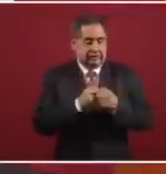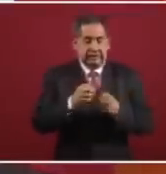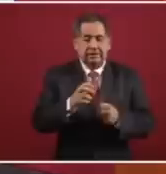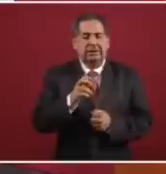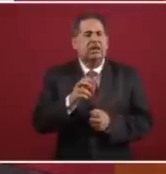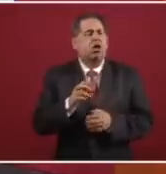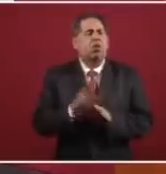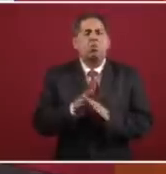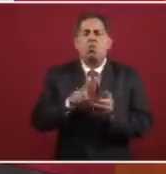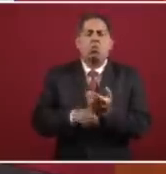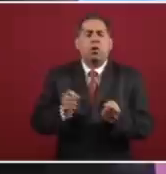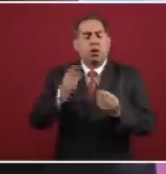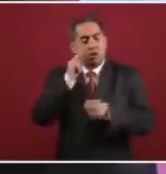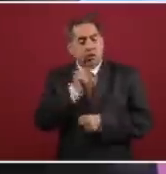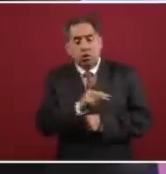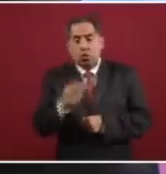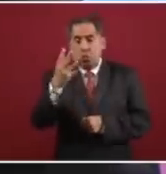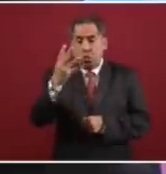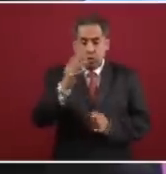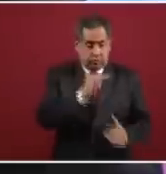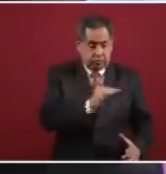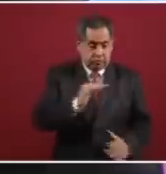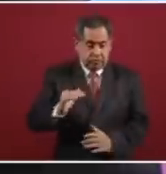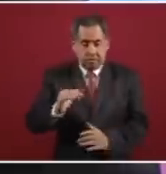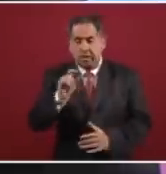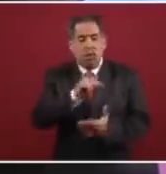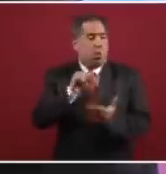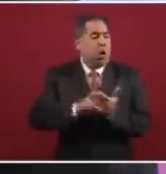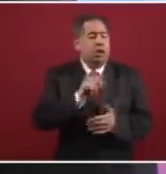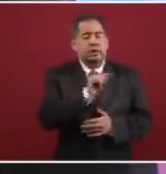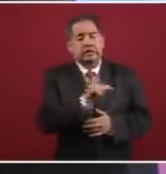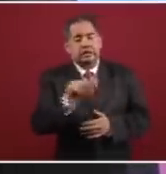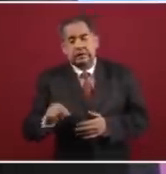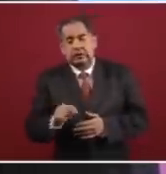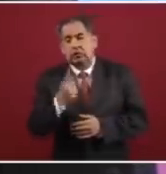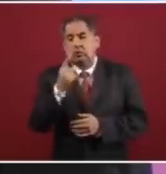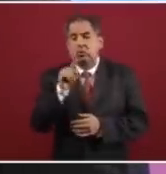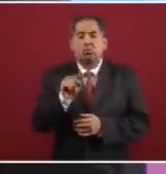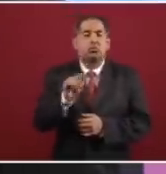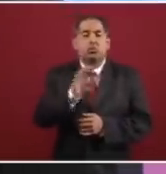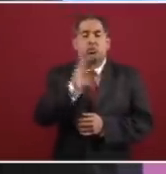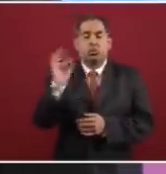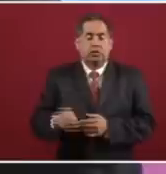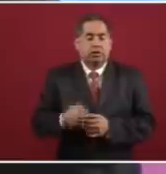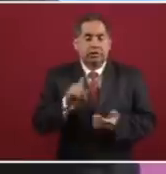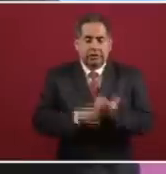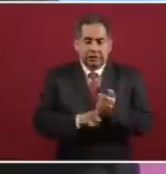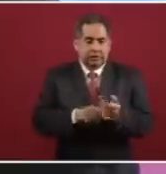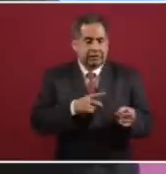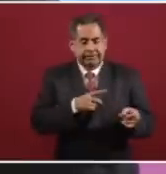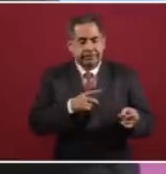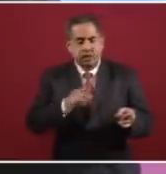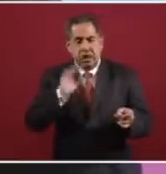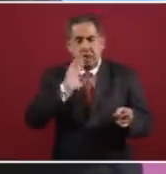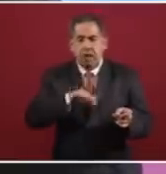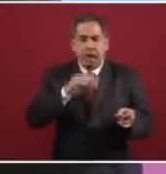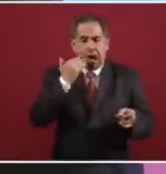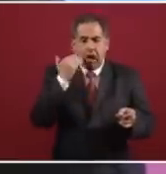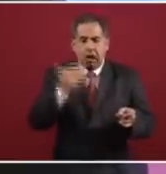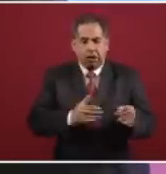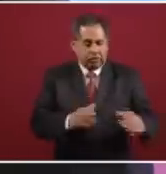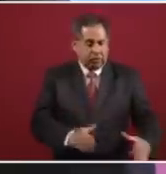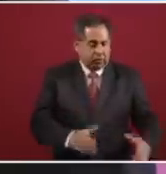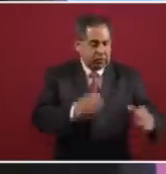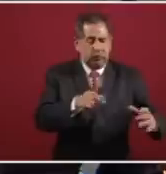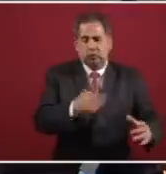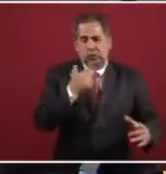y encontramos 4 cilindros en 20 lotes que representan el 1% que tenían riesgos